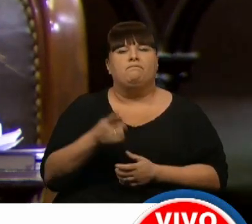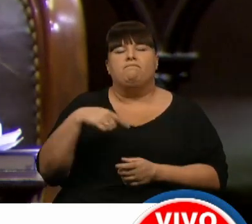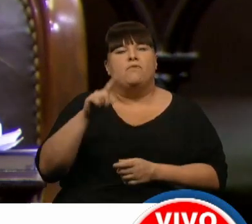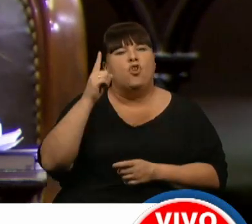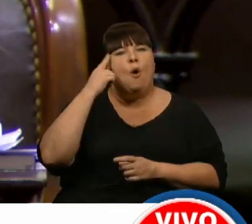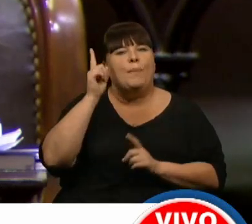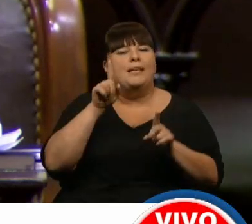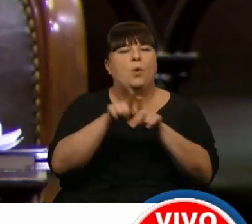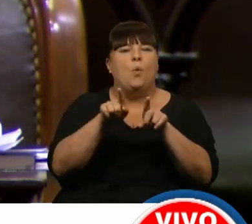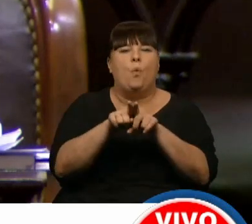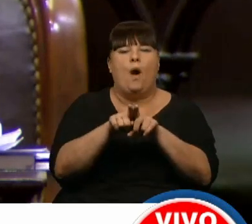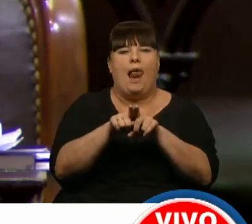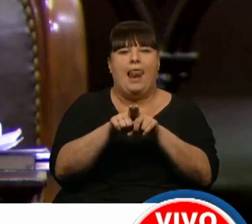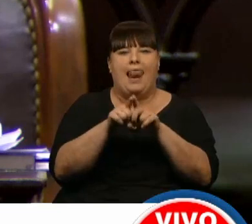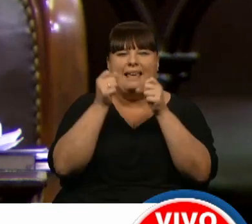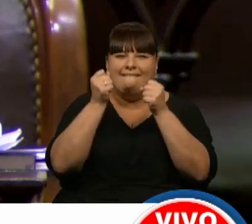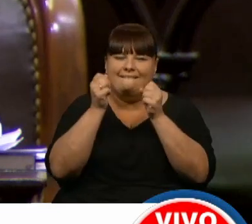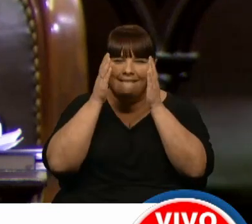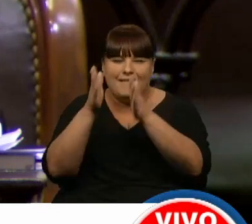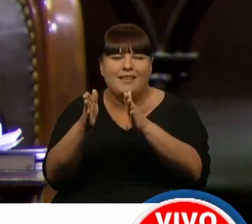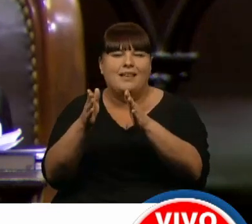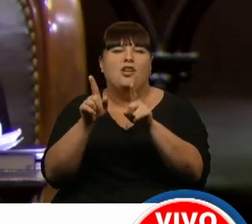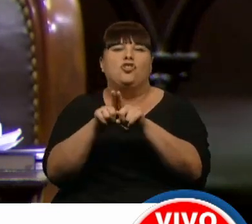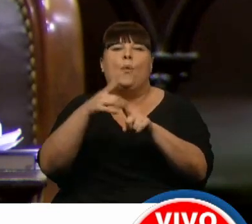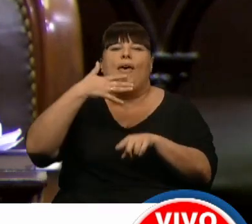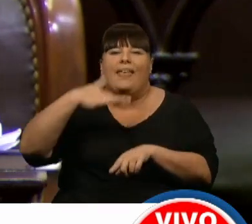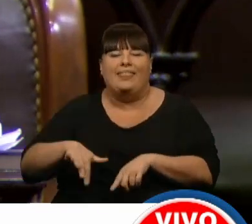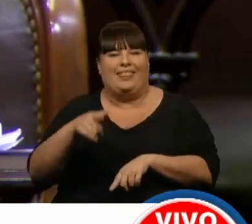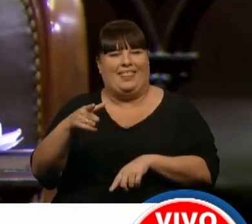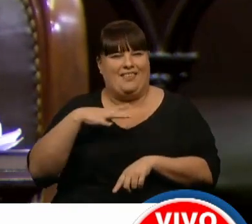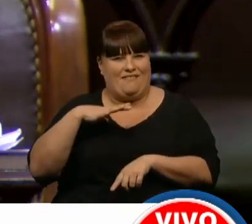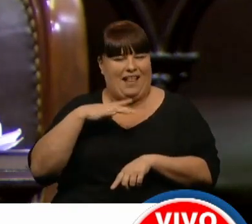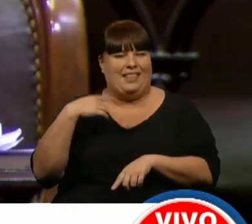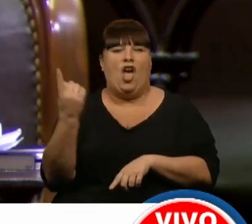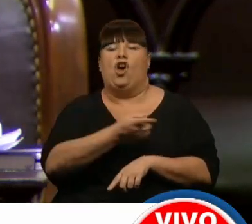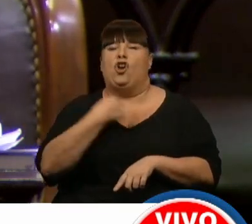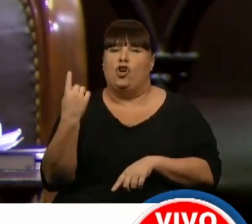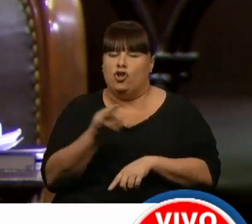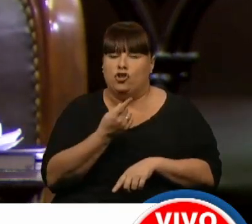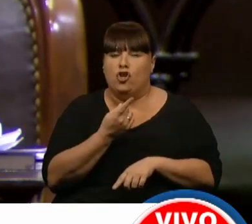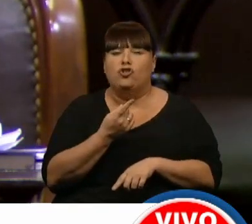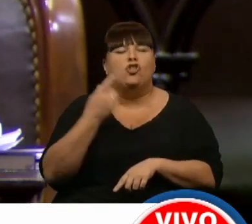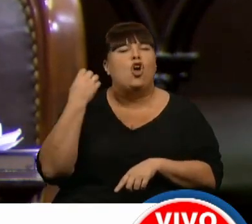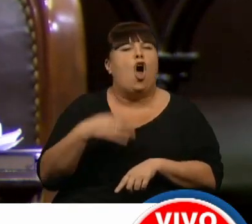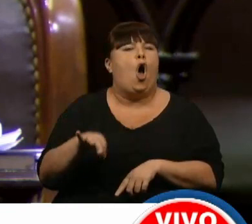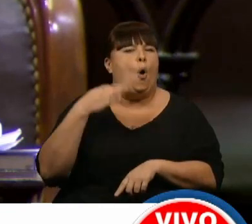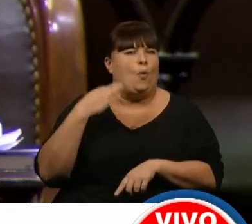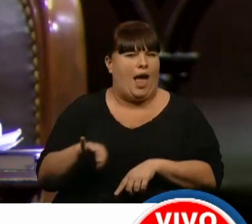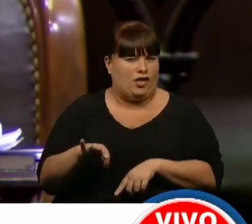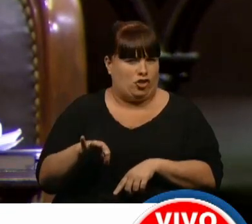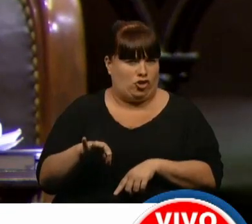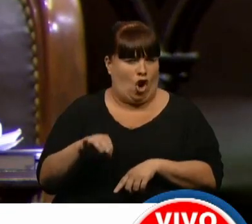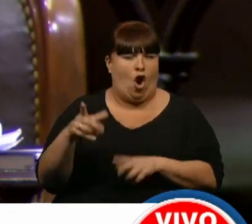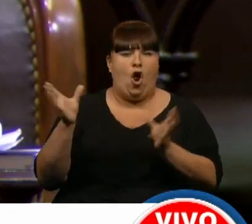el mismo hincapié en entender que nosotros tenemos la obligación,